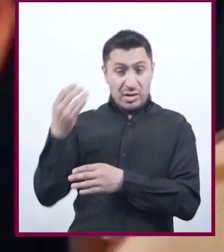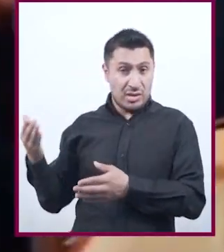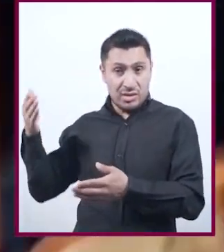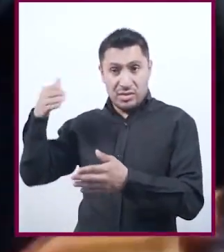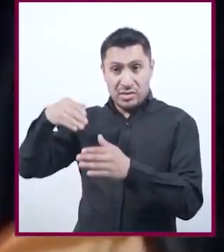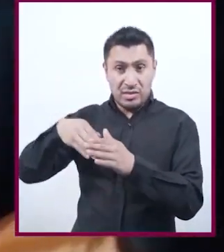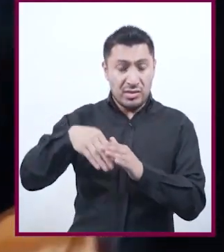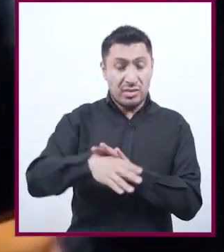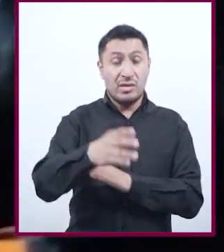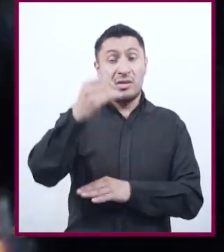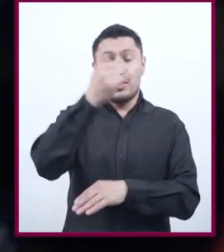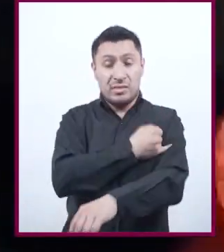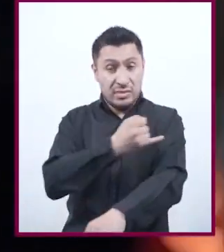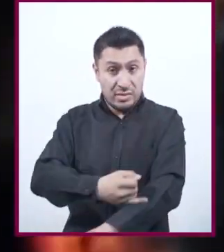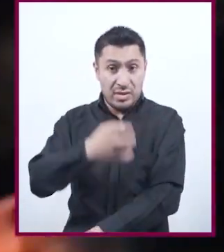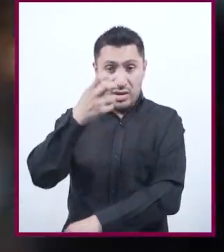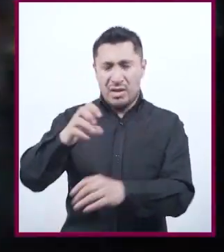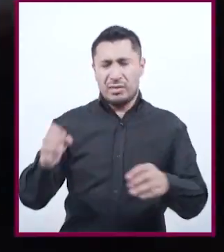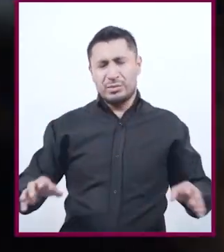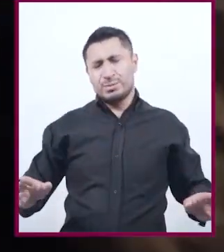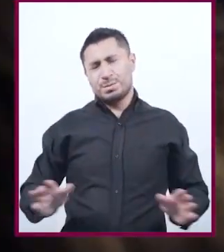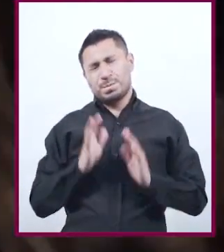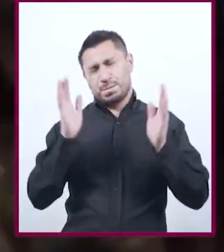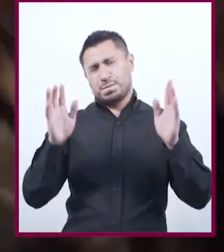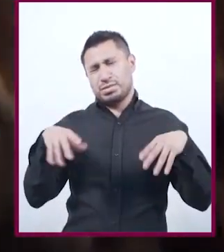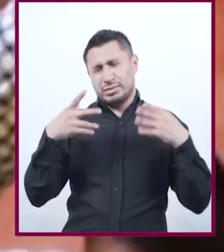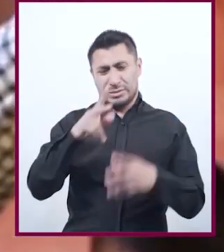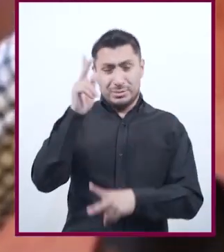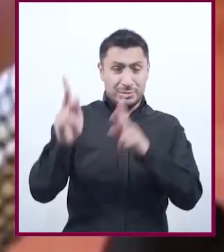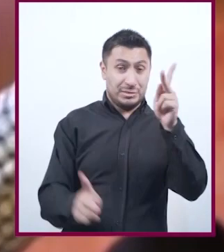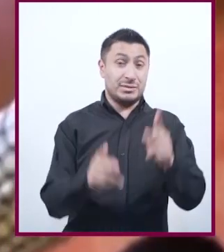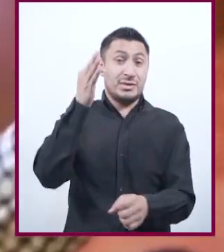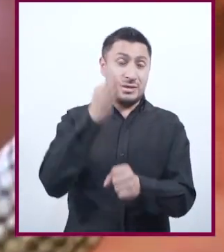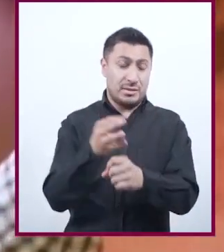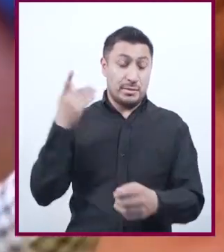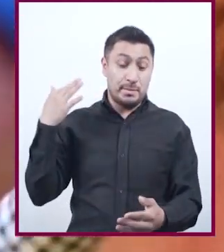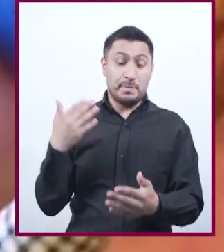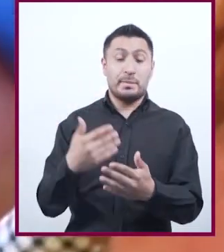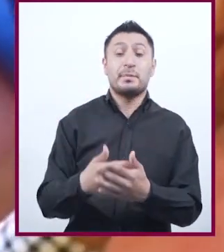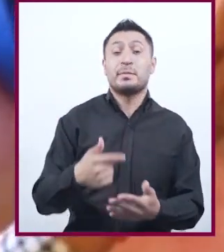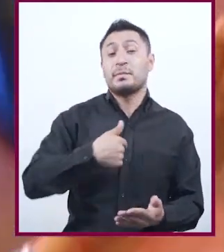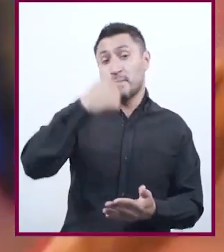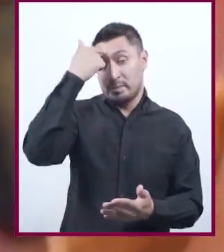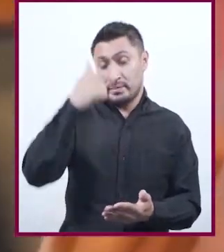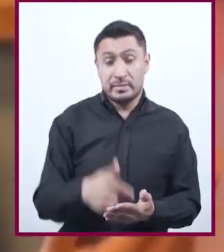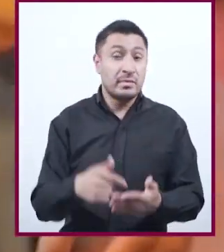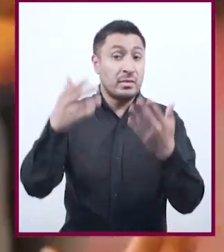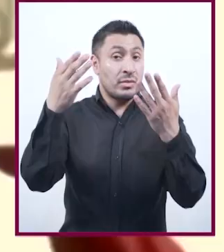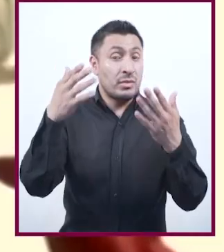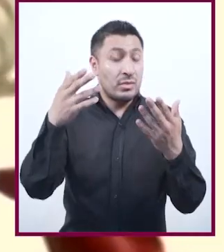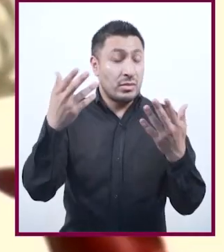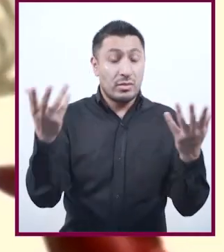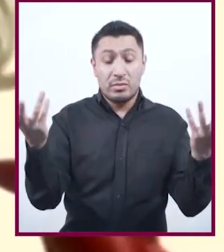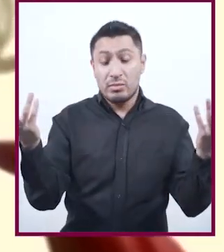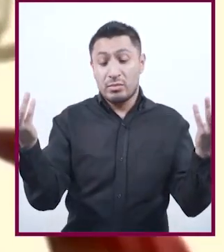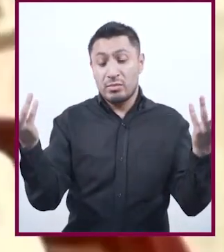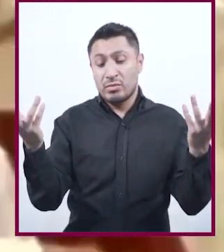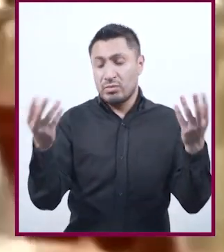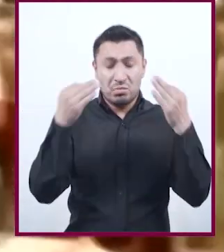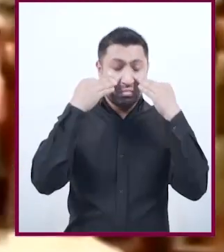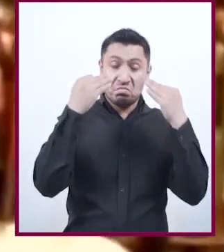los pueblos. Hasta la fecha, yo creo que no se ha percatado, pero esa ruta de